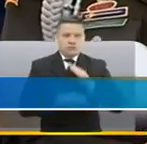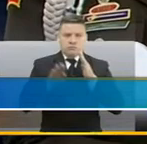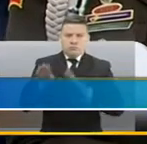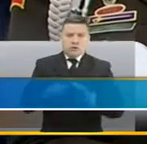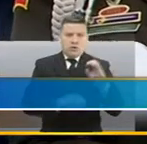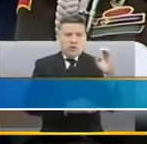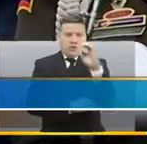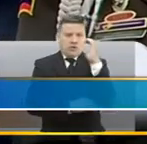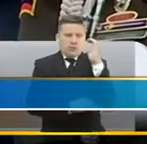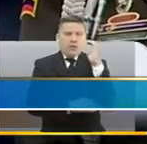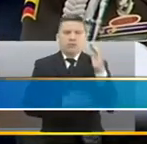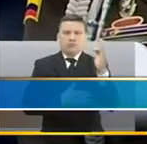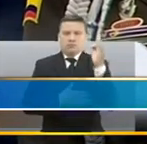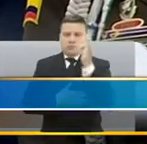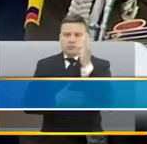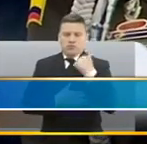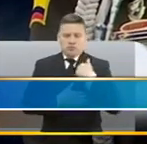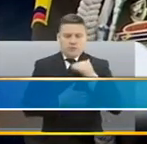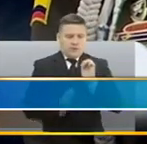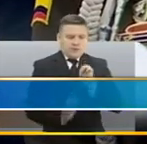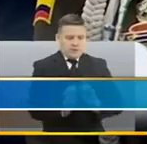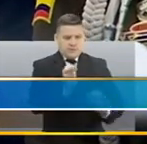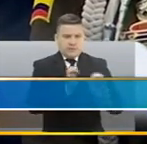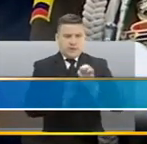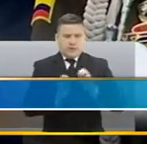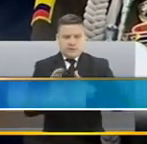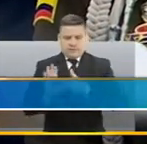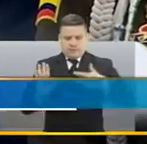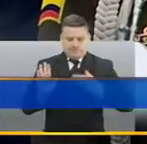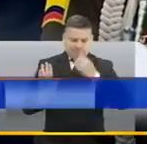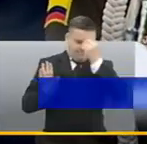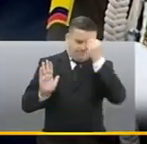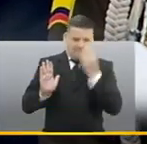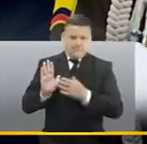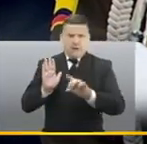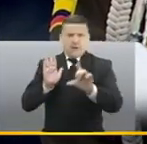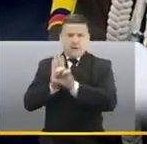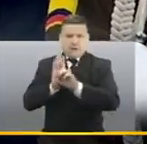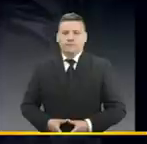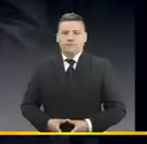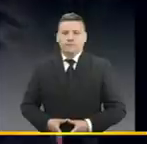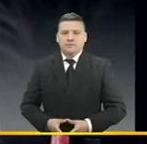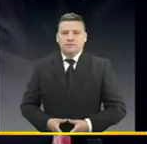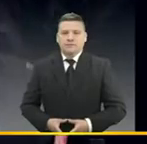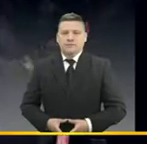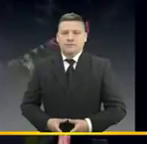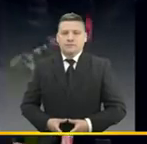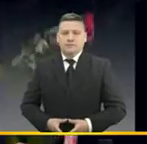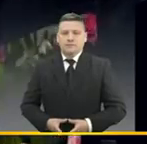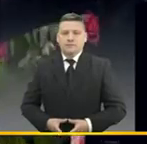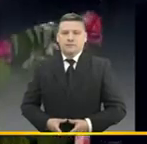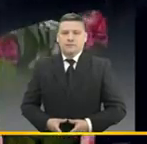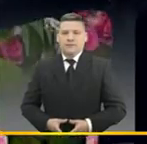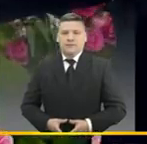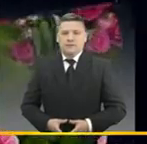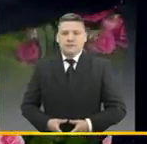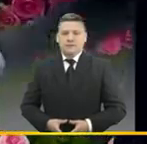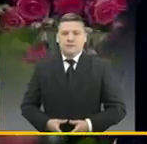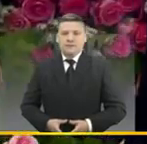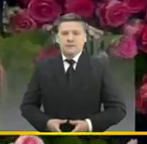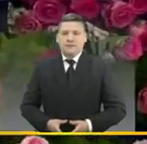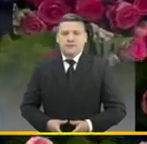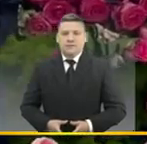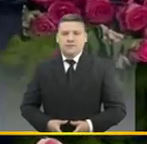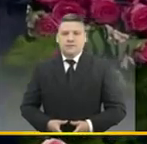colombiano defender la Constitución y las leyes de Colombia. Como presidente, Iván Duque fue el encargado